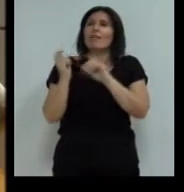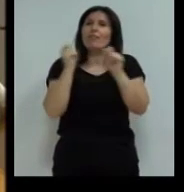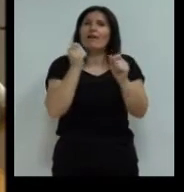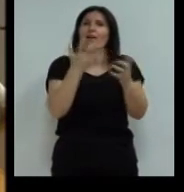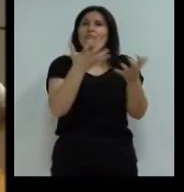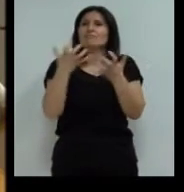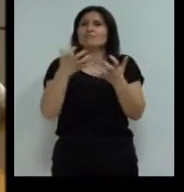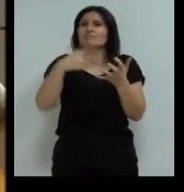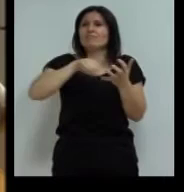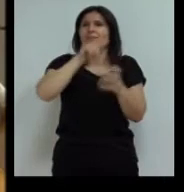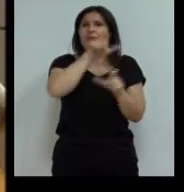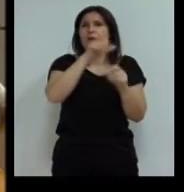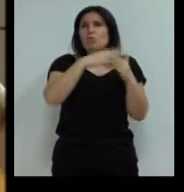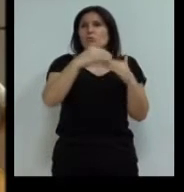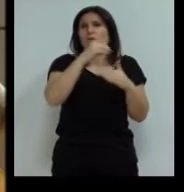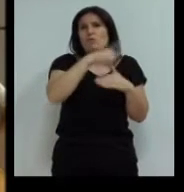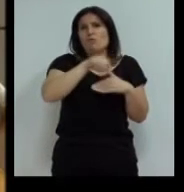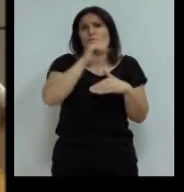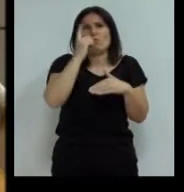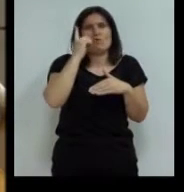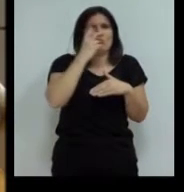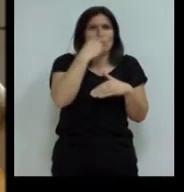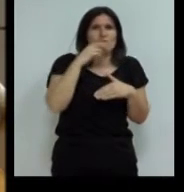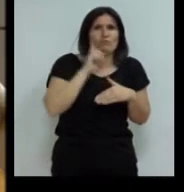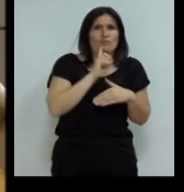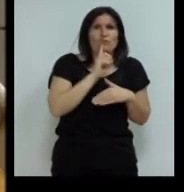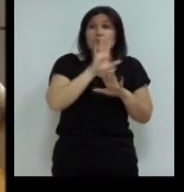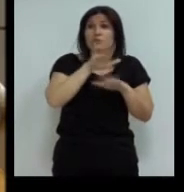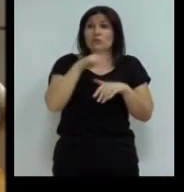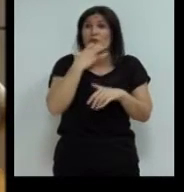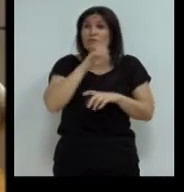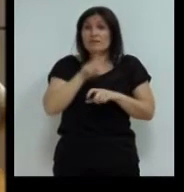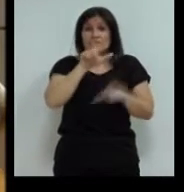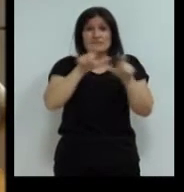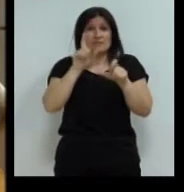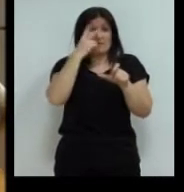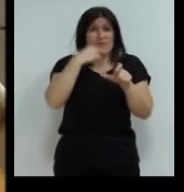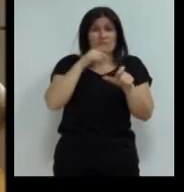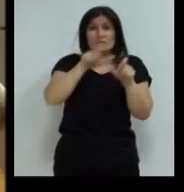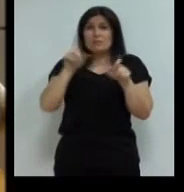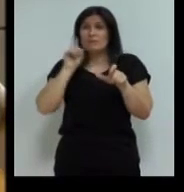finales, porque si no los vamos a volver locos, a los ciegos y a los sordos.